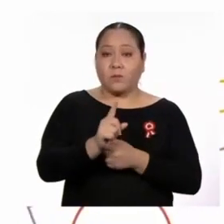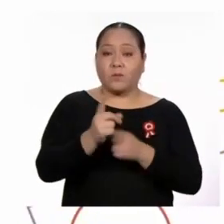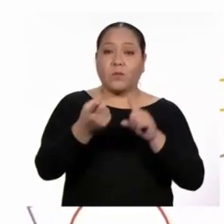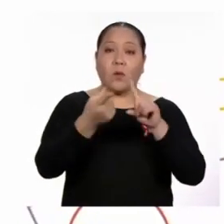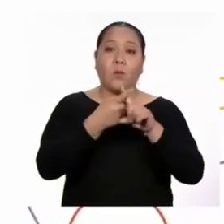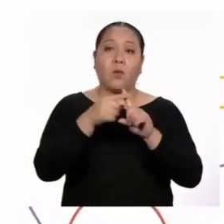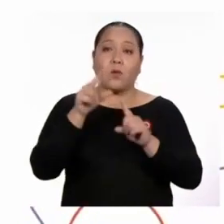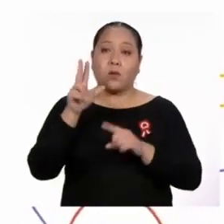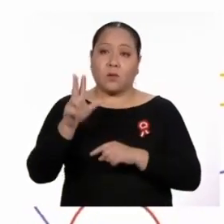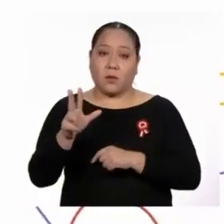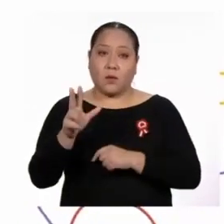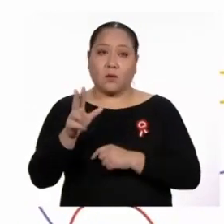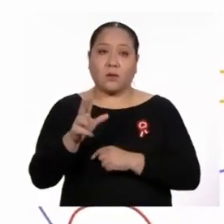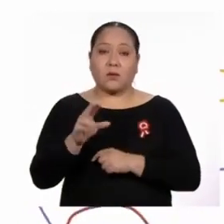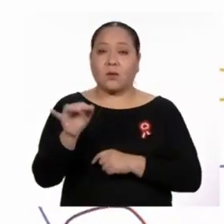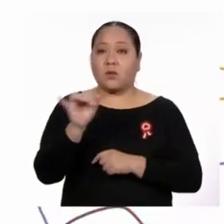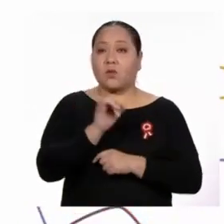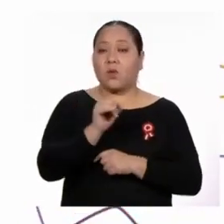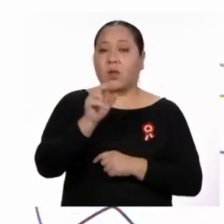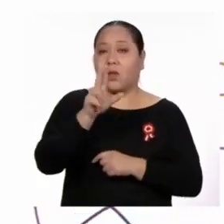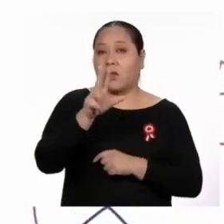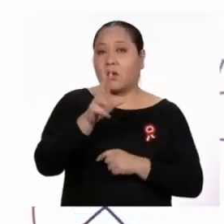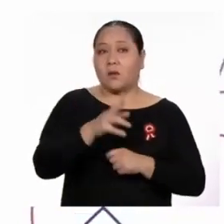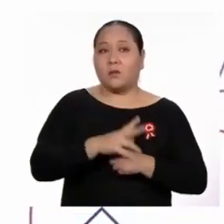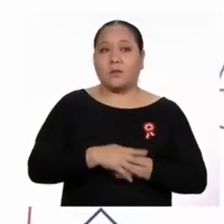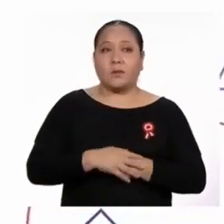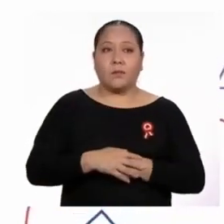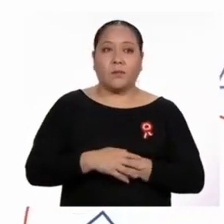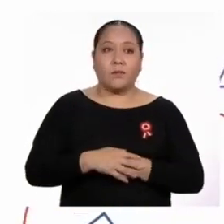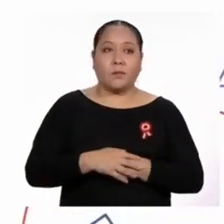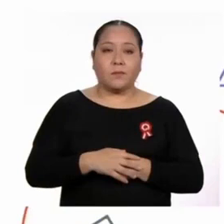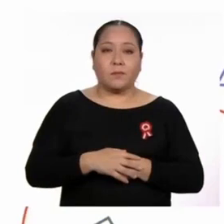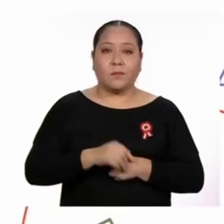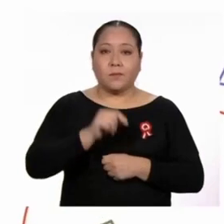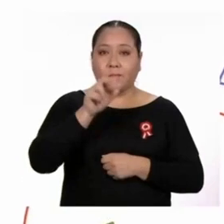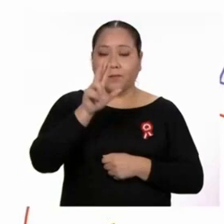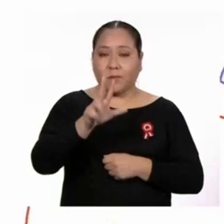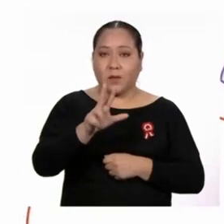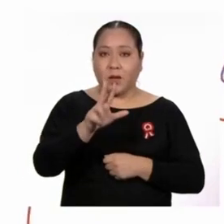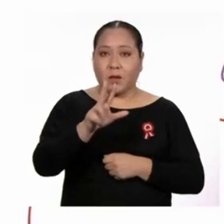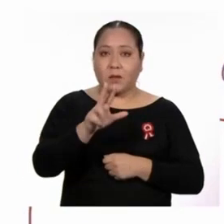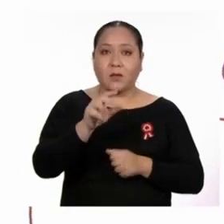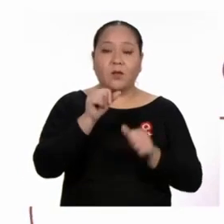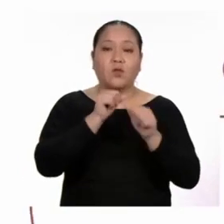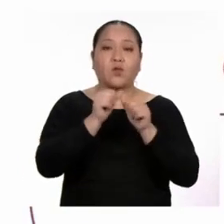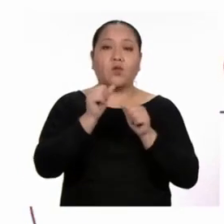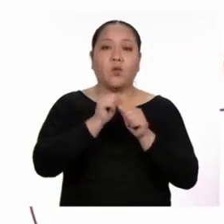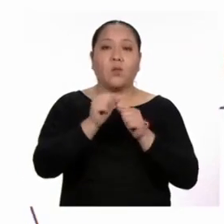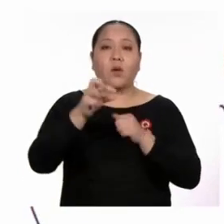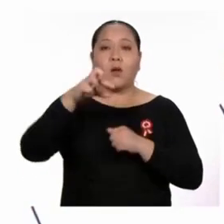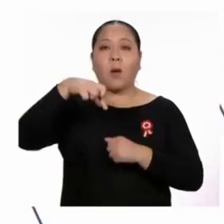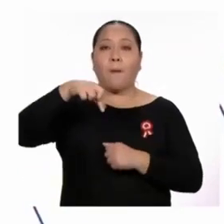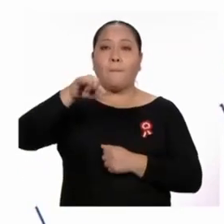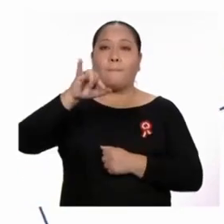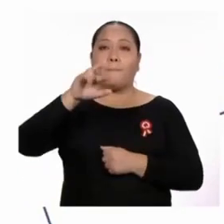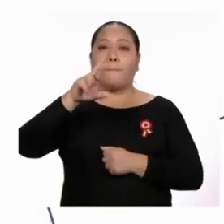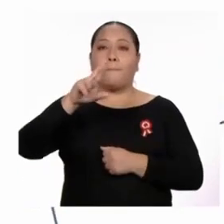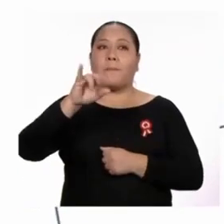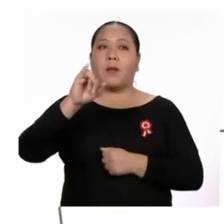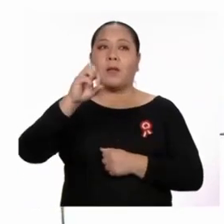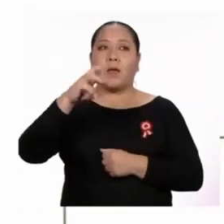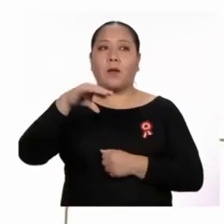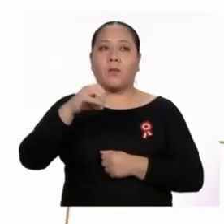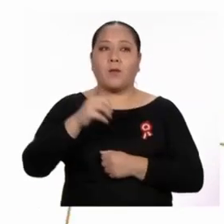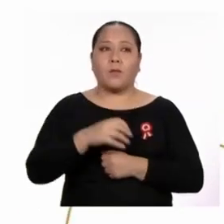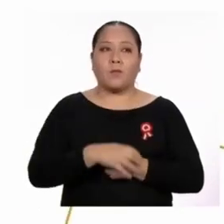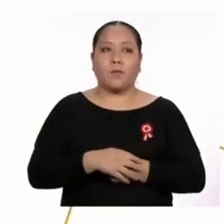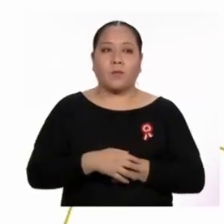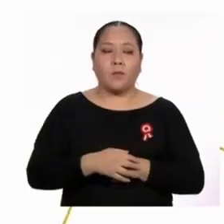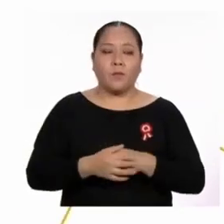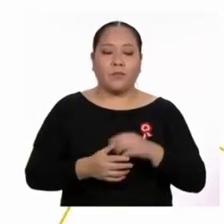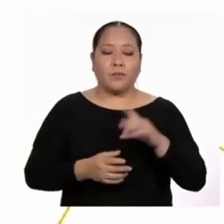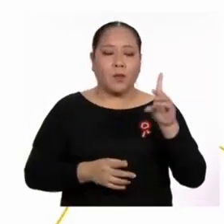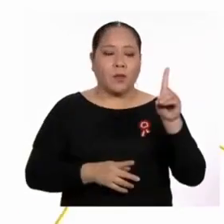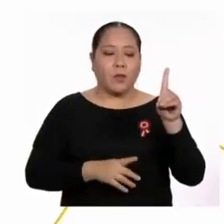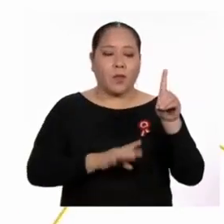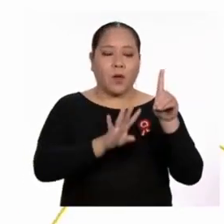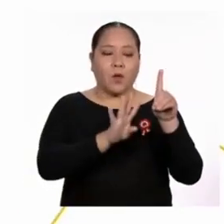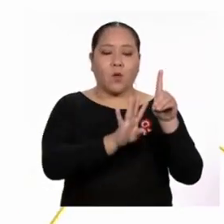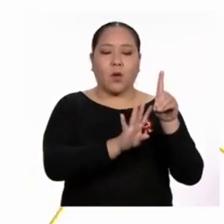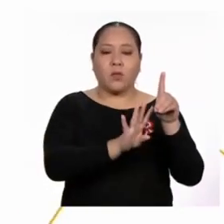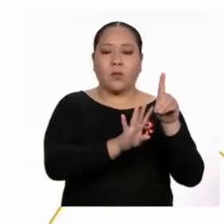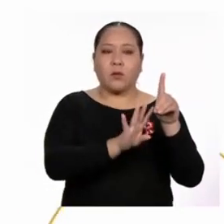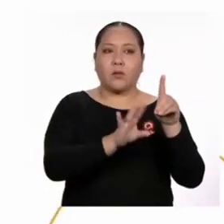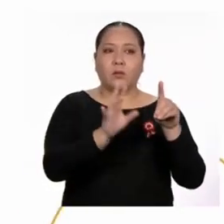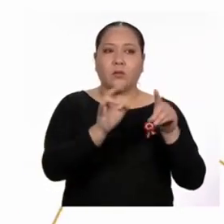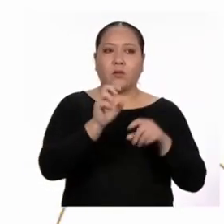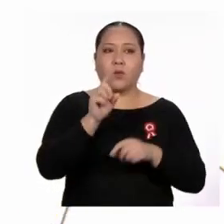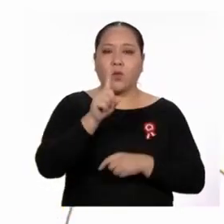por 3 es 3. 3 es un número primo. Y los divisores de 4